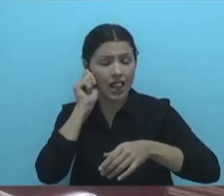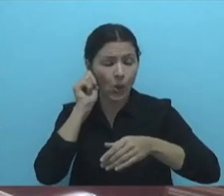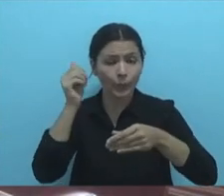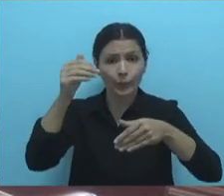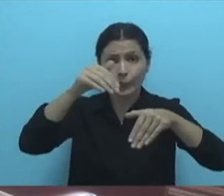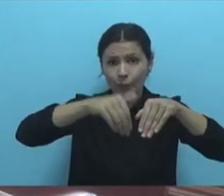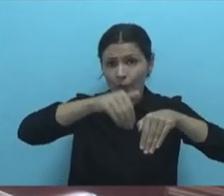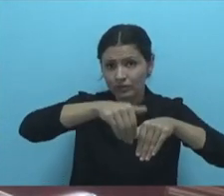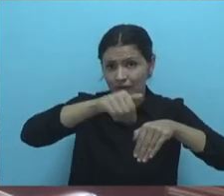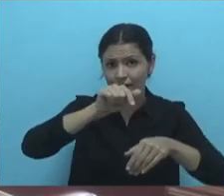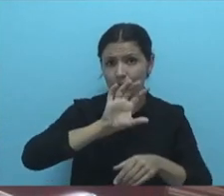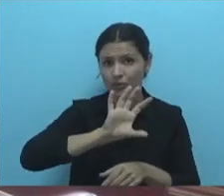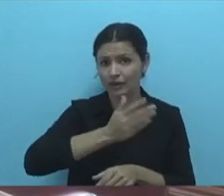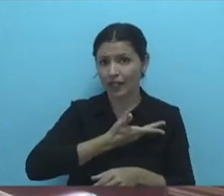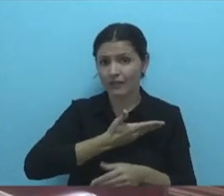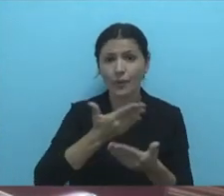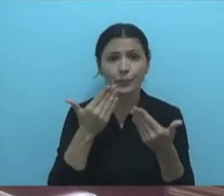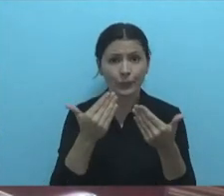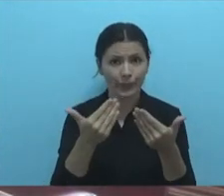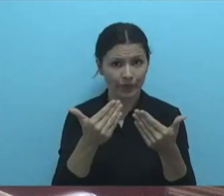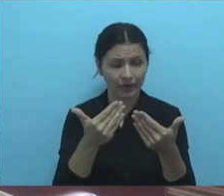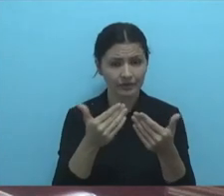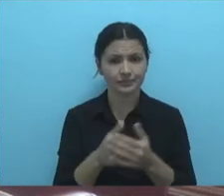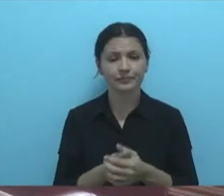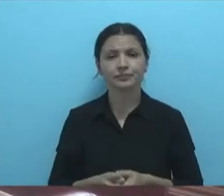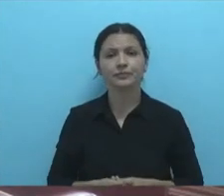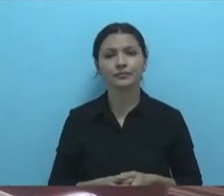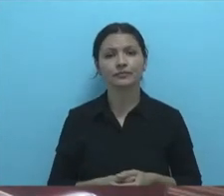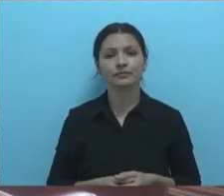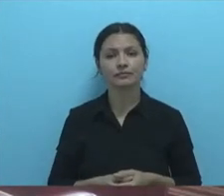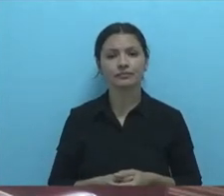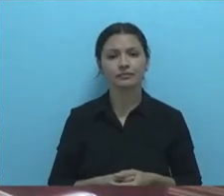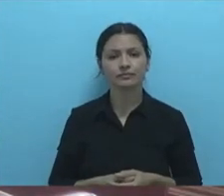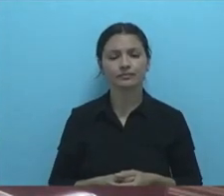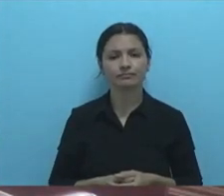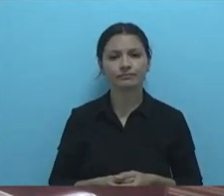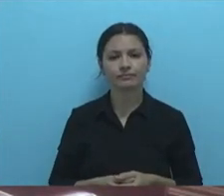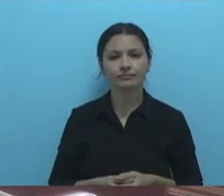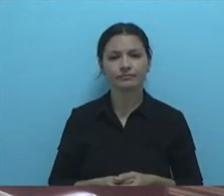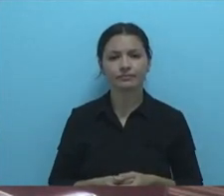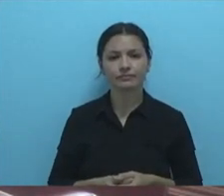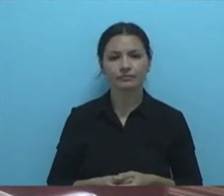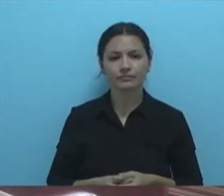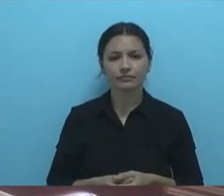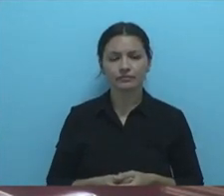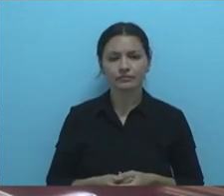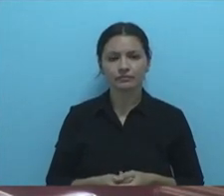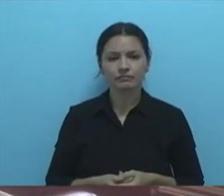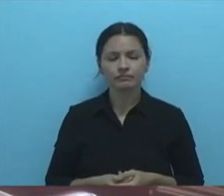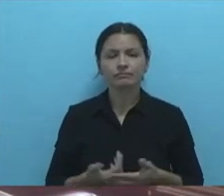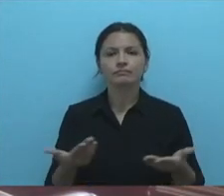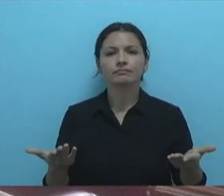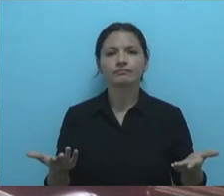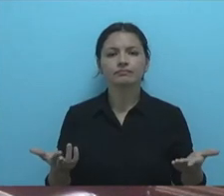yo creo que evidentemente una resolución no puede derogar Ni